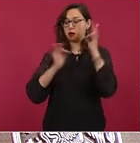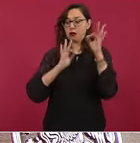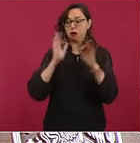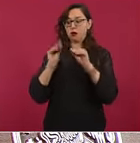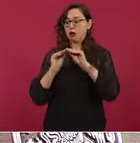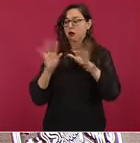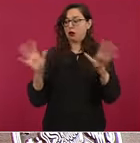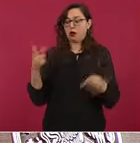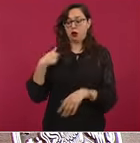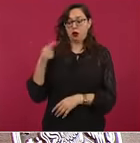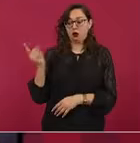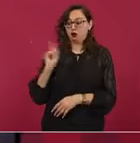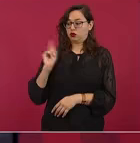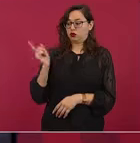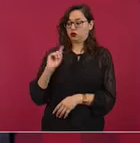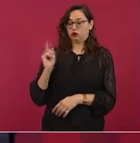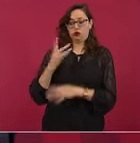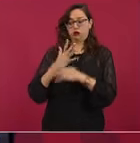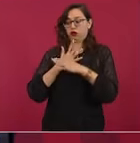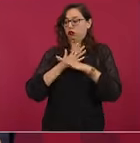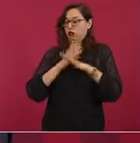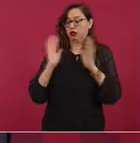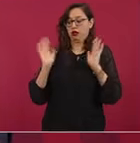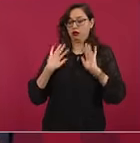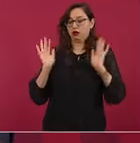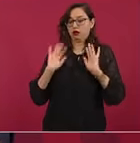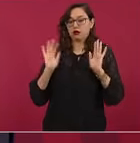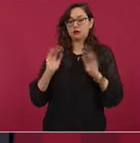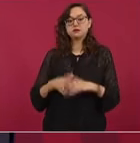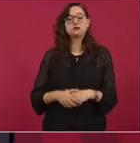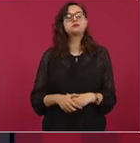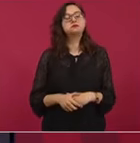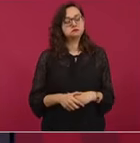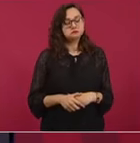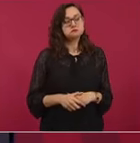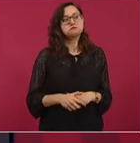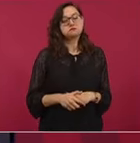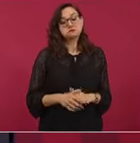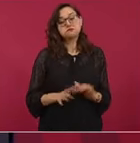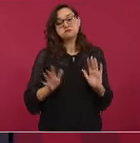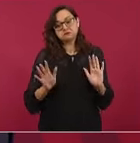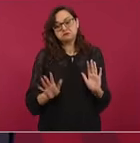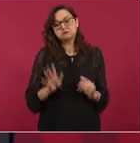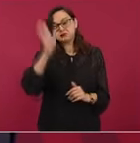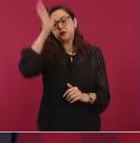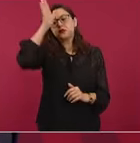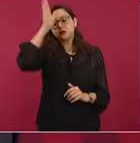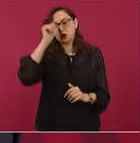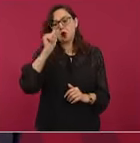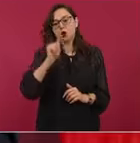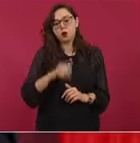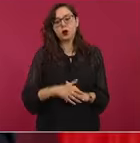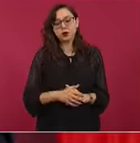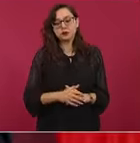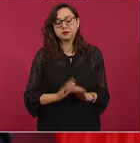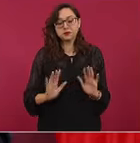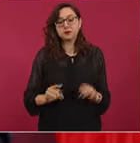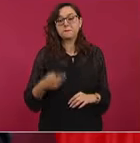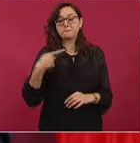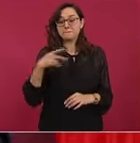y está en las redes, y puede ser apócrifo, pero es lo más cercano a su